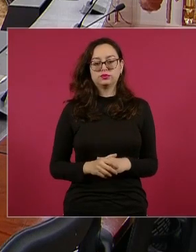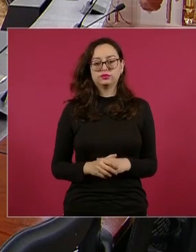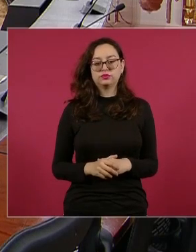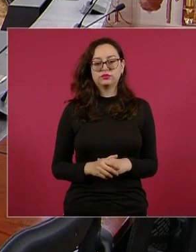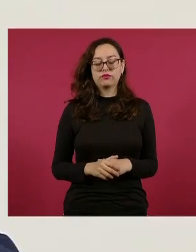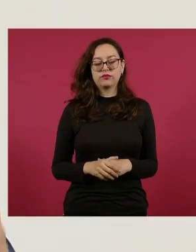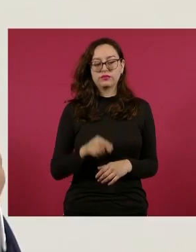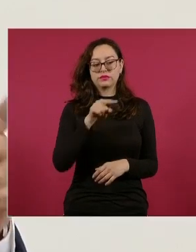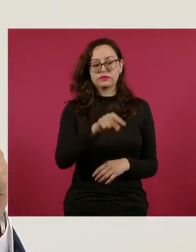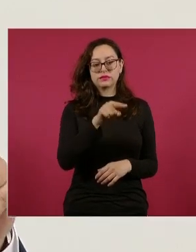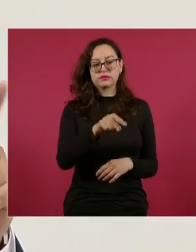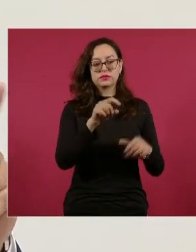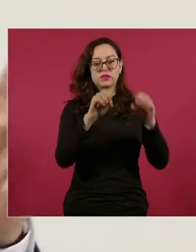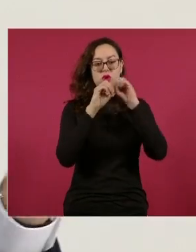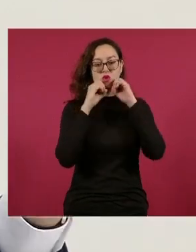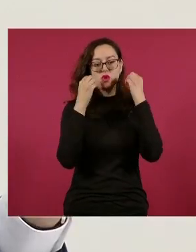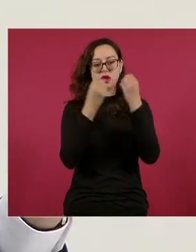jesuita,